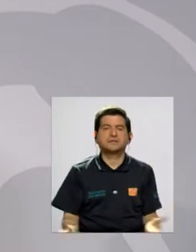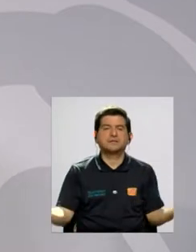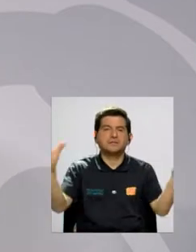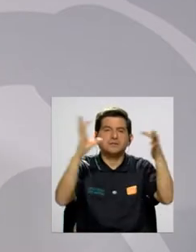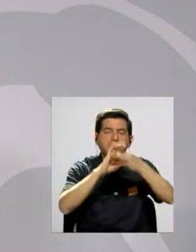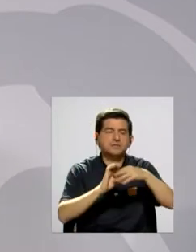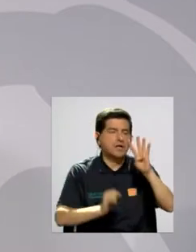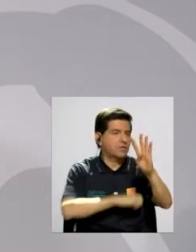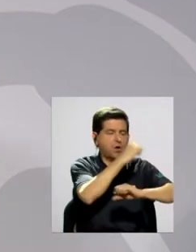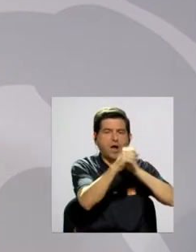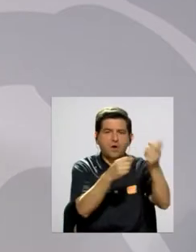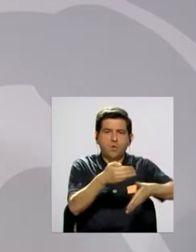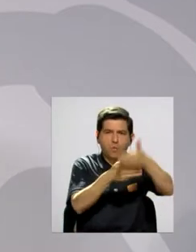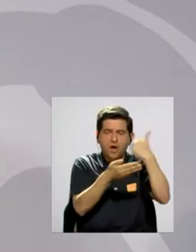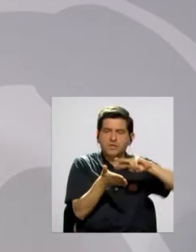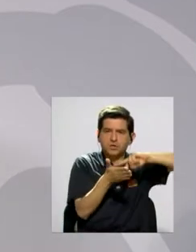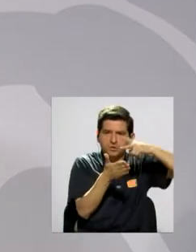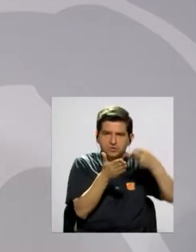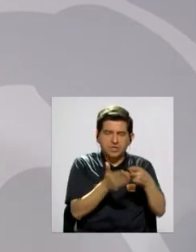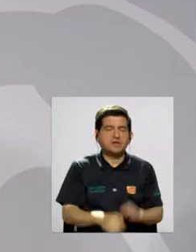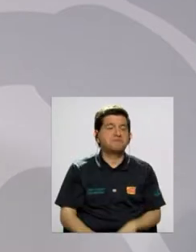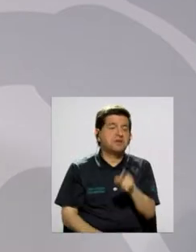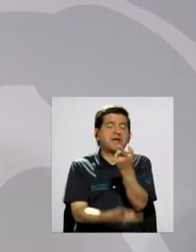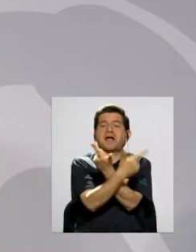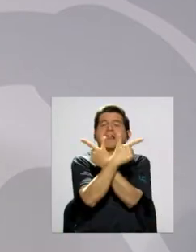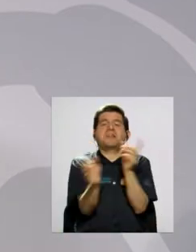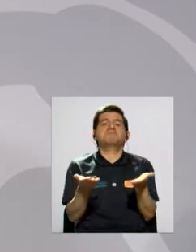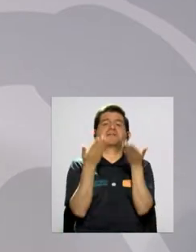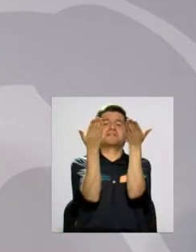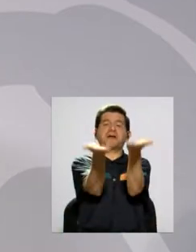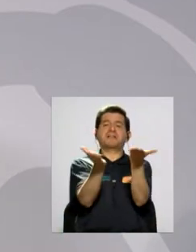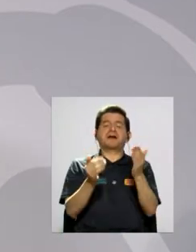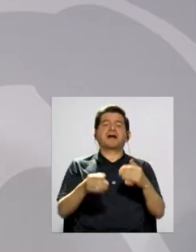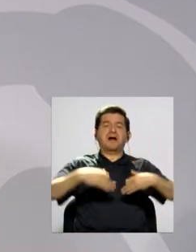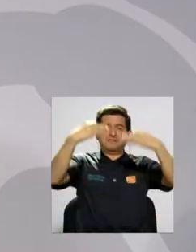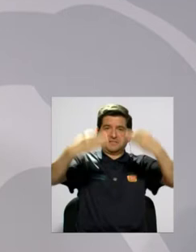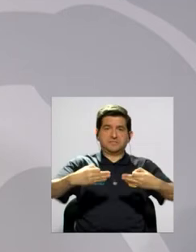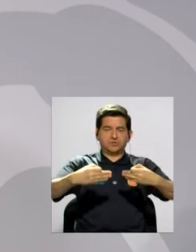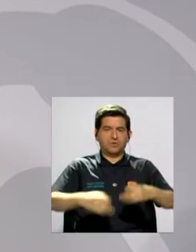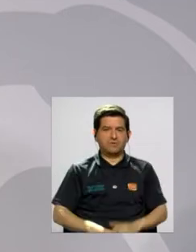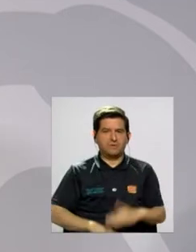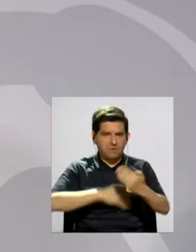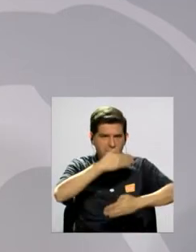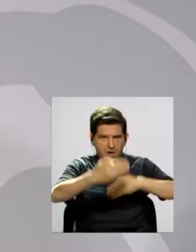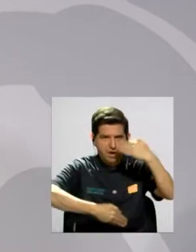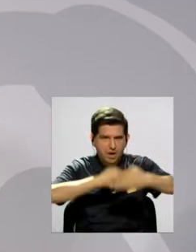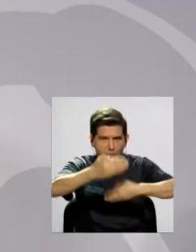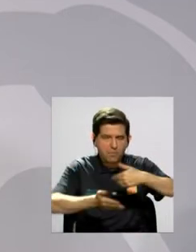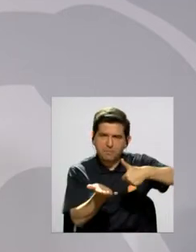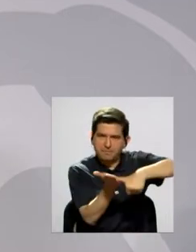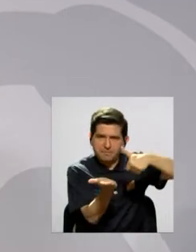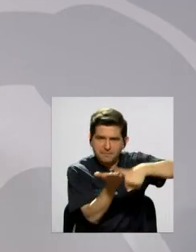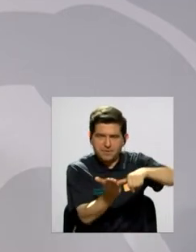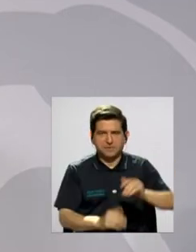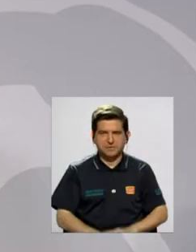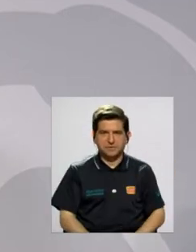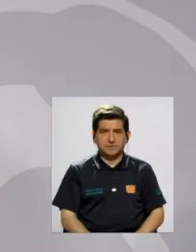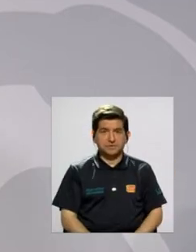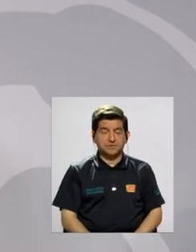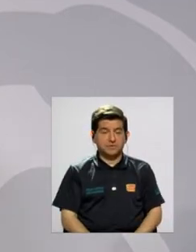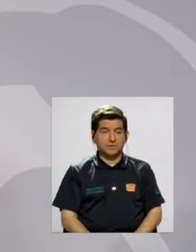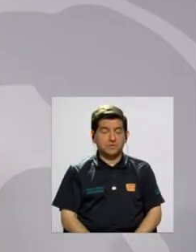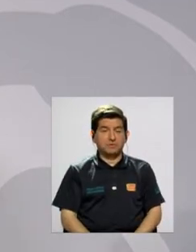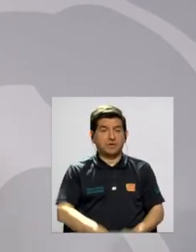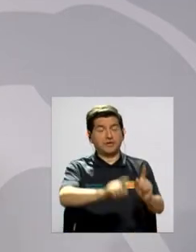relación a hace 4 años significa carta blanca. Creo que eso es fundamental en este proceso electoral que de por sí hace